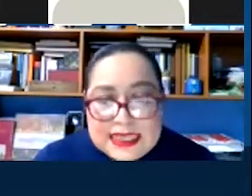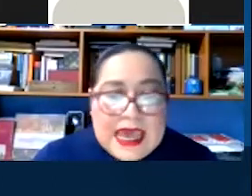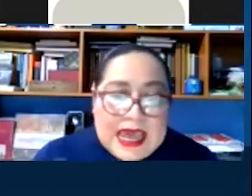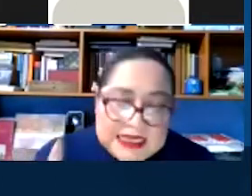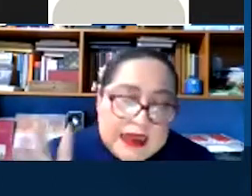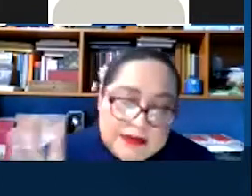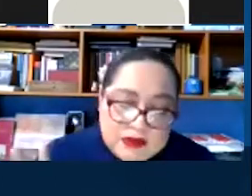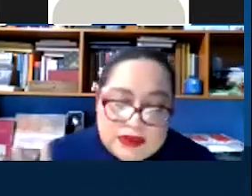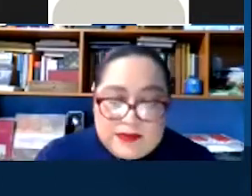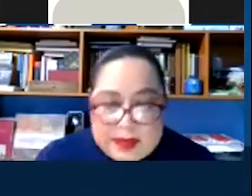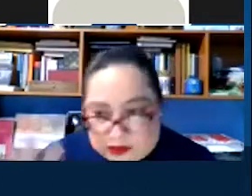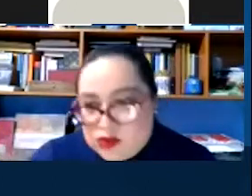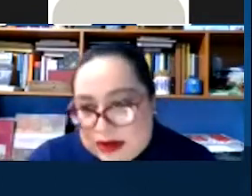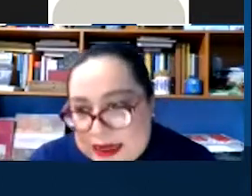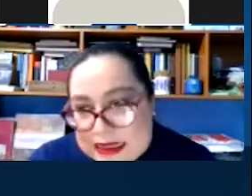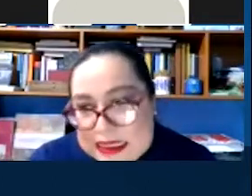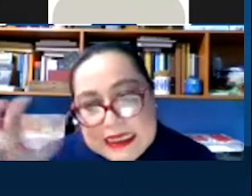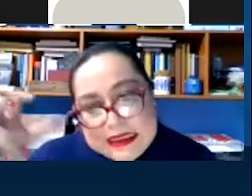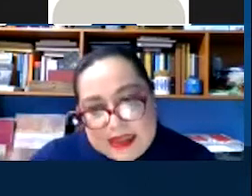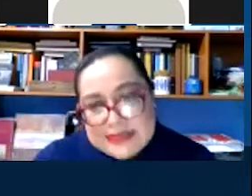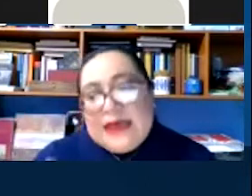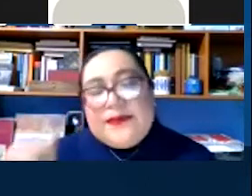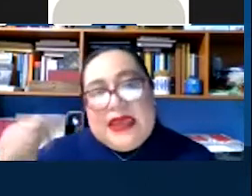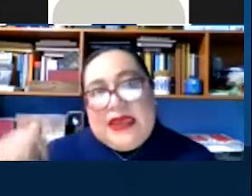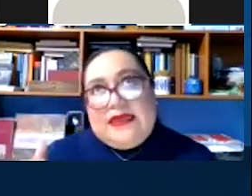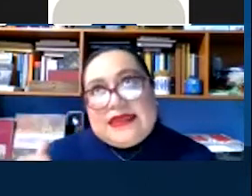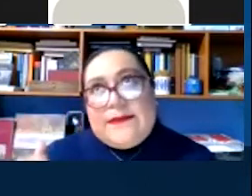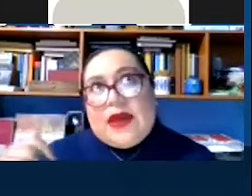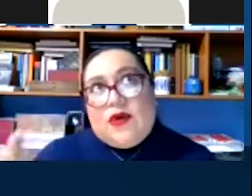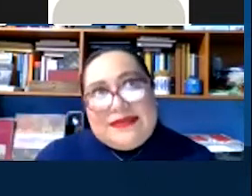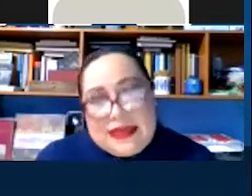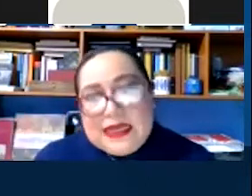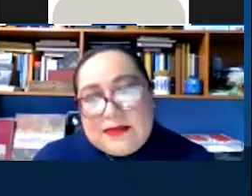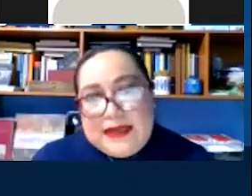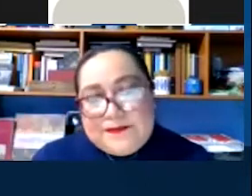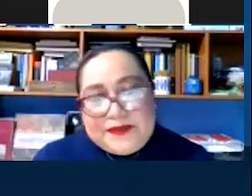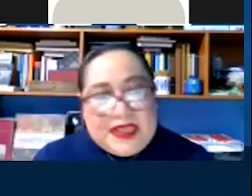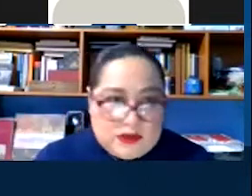Entonces, aquí hablando del impacto, yo agregaría que además de esa mejora